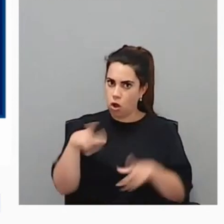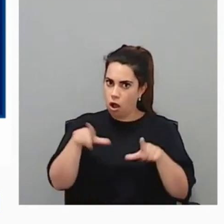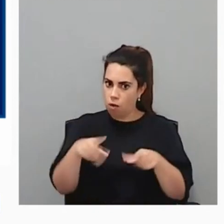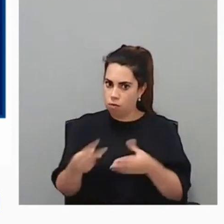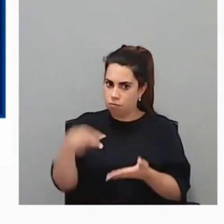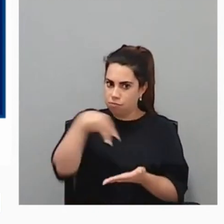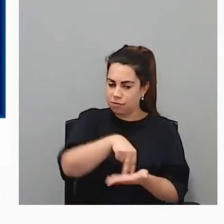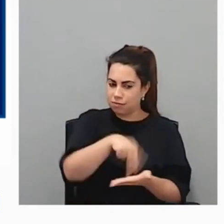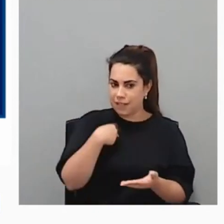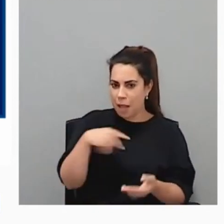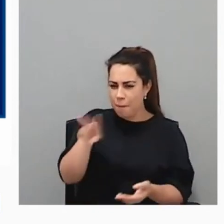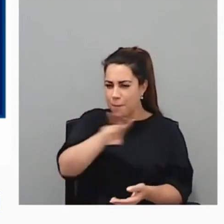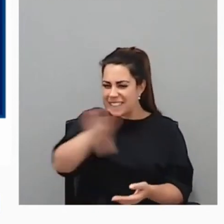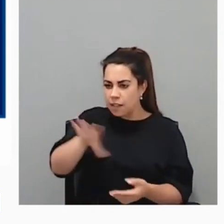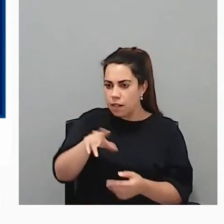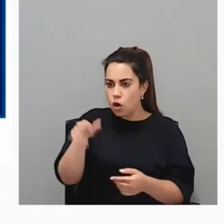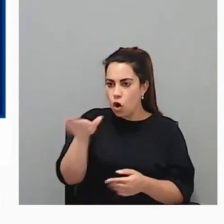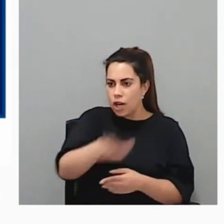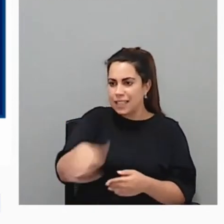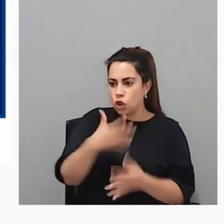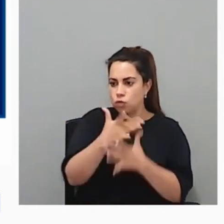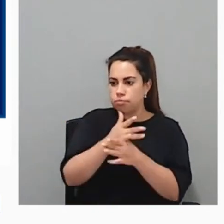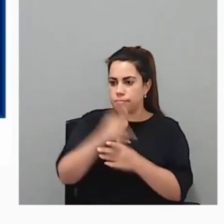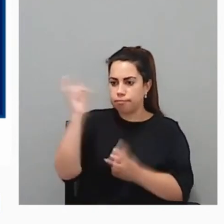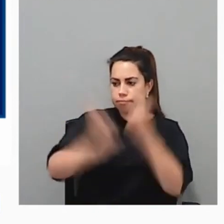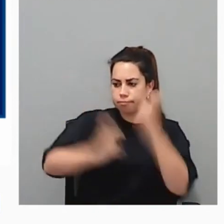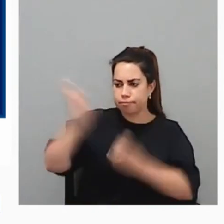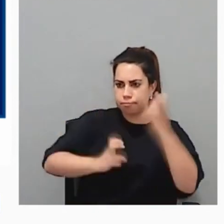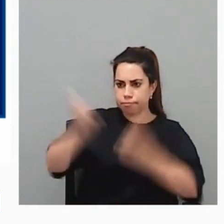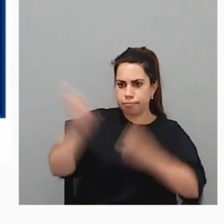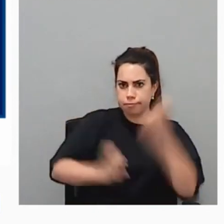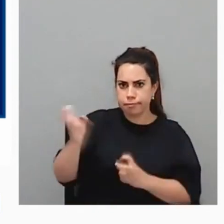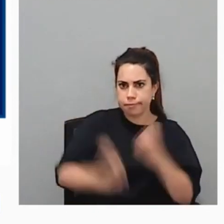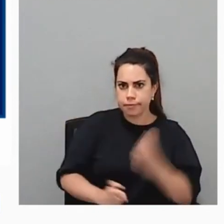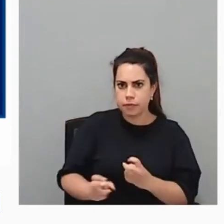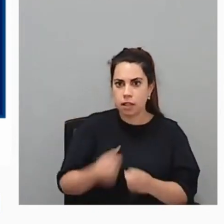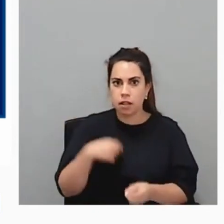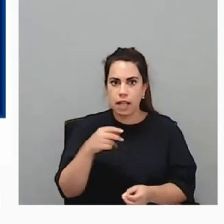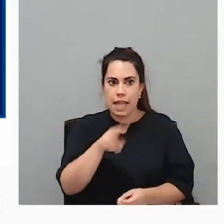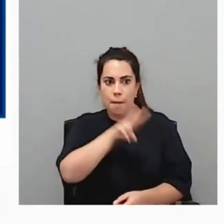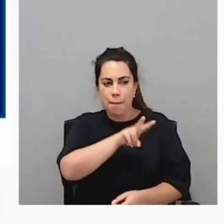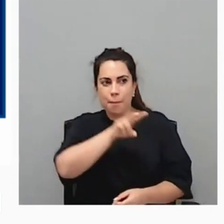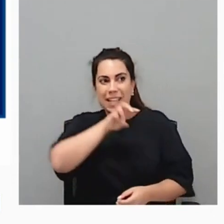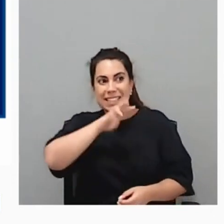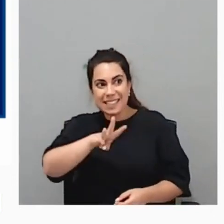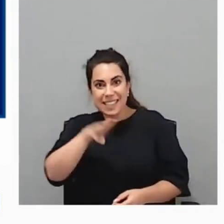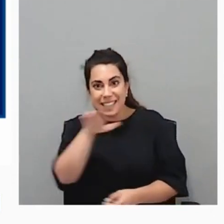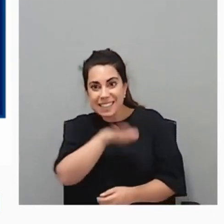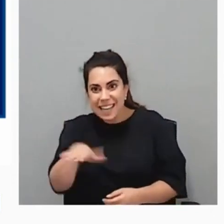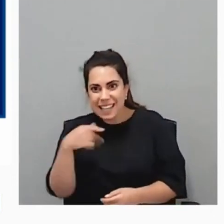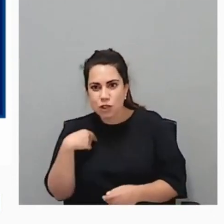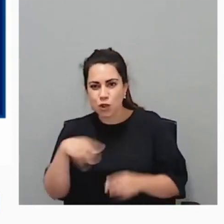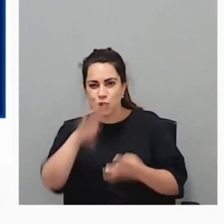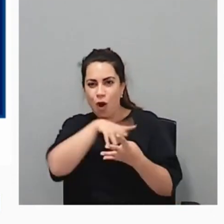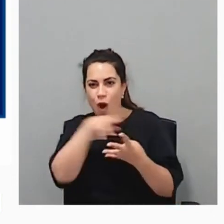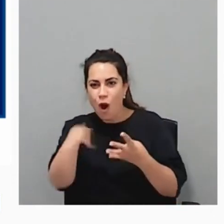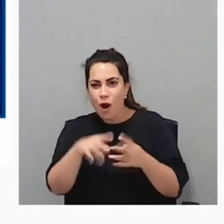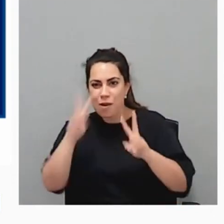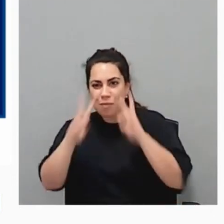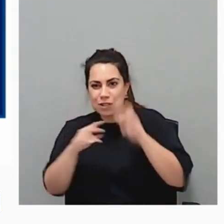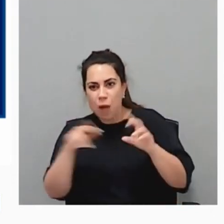del recreo y 23 se fueron a mirar el horario porque querían saber básicamente cuánto quedaba para ir a casa con su familia,